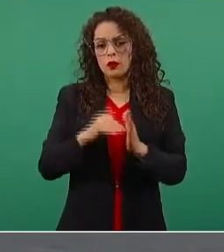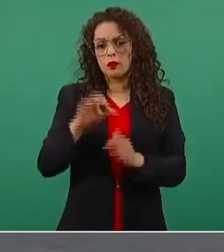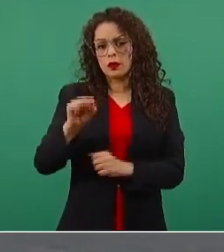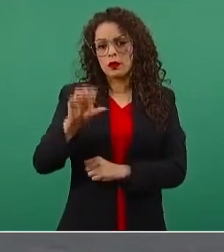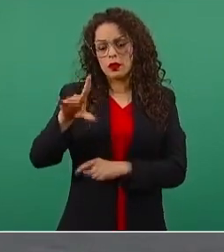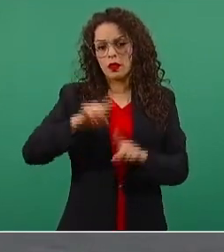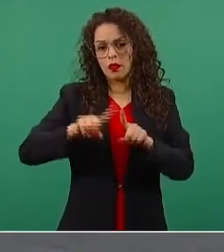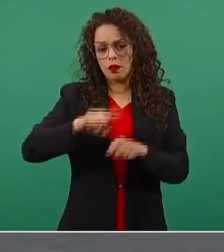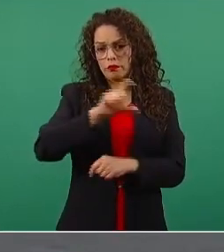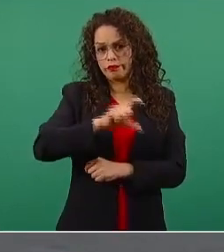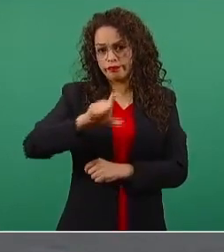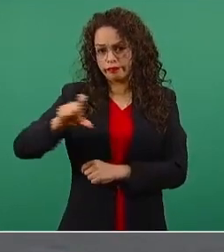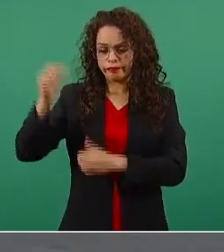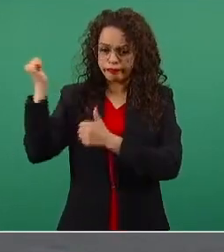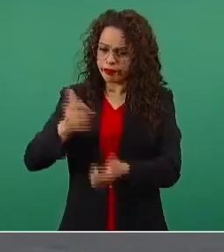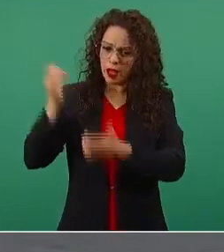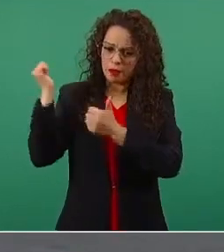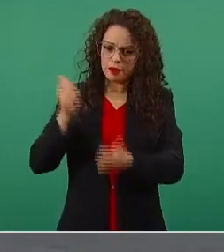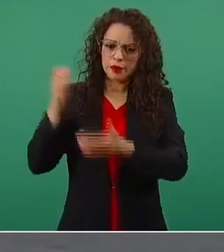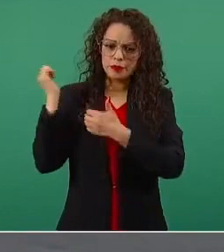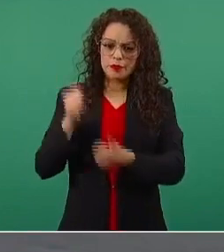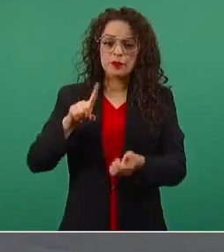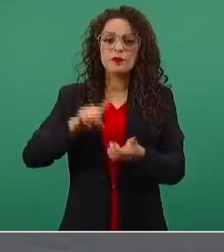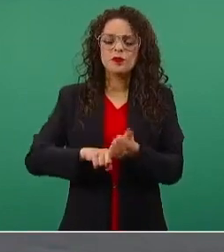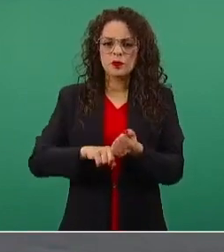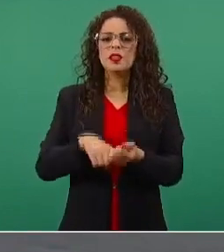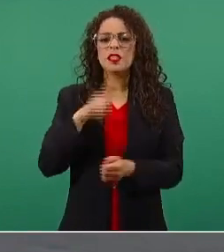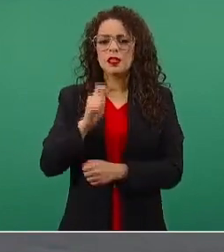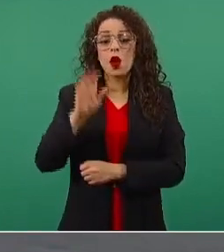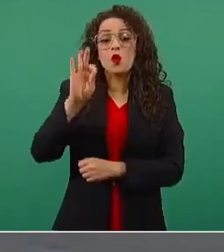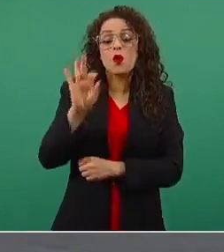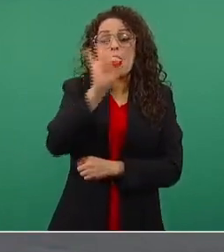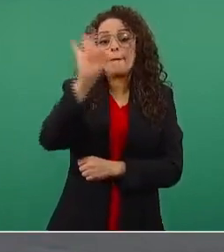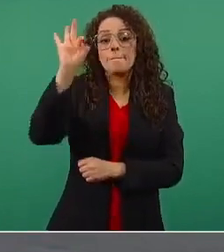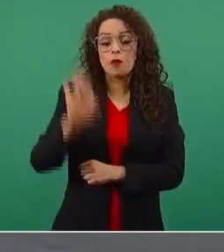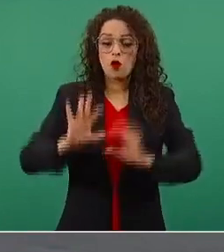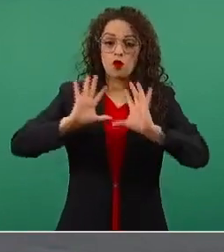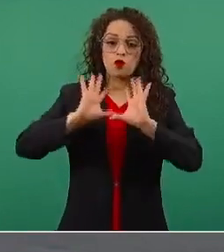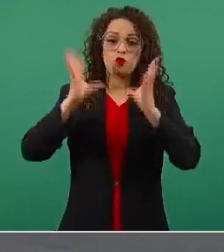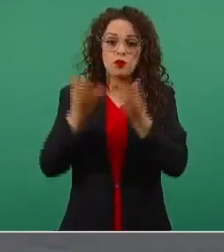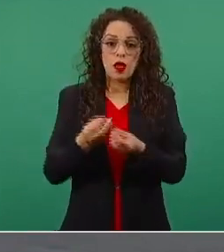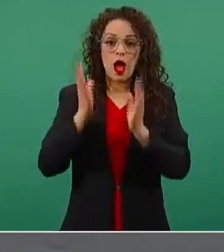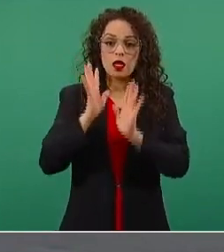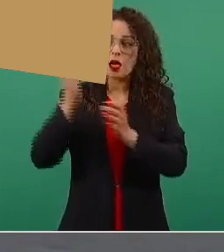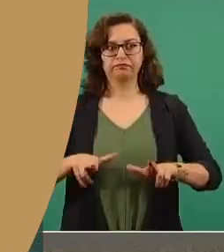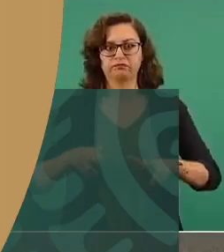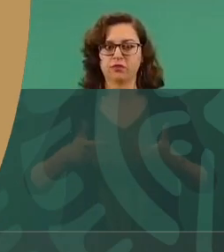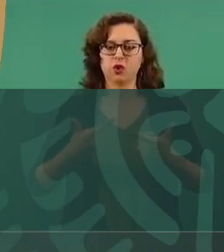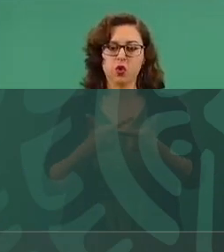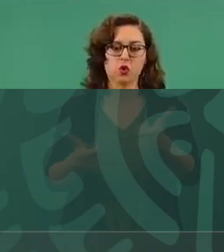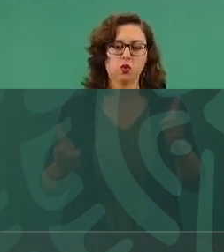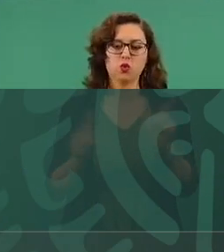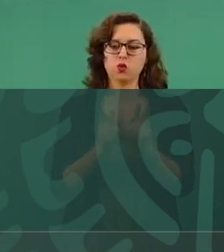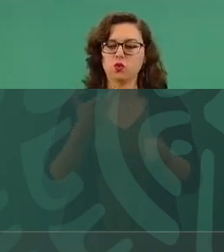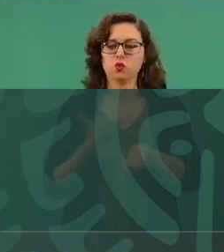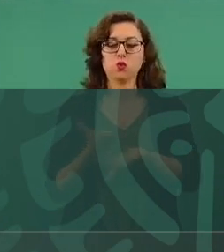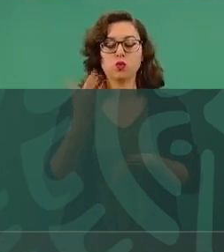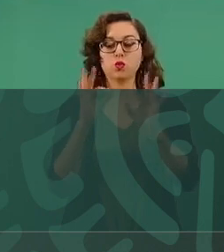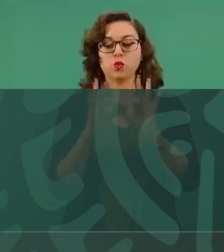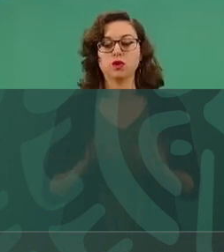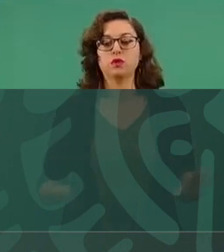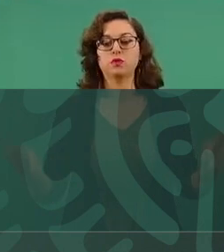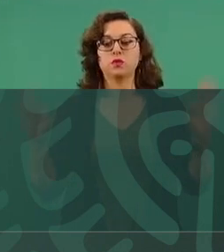11.245.065 dosis, que representa el 40% del total que ha llegado al país. El presidente López